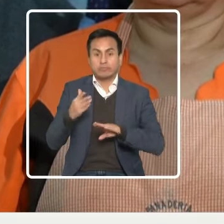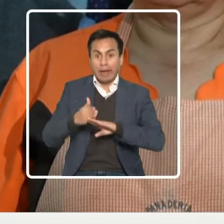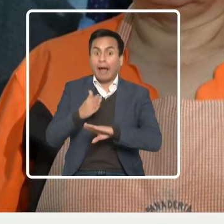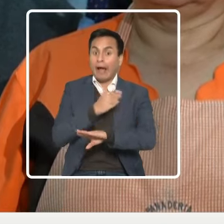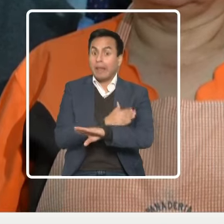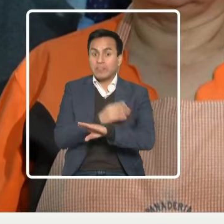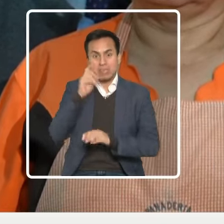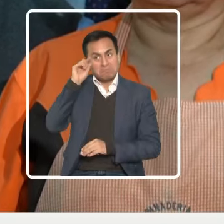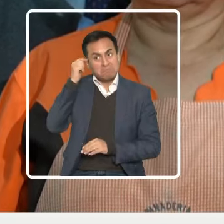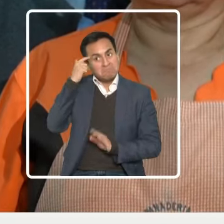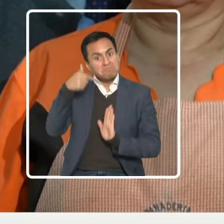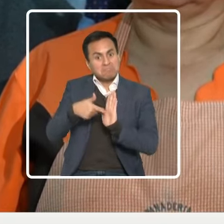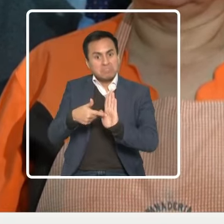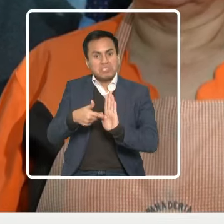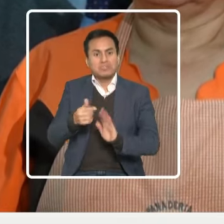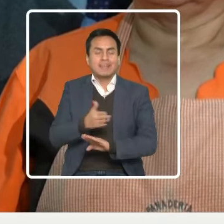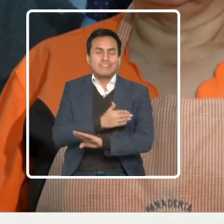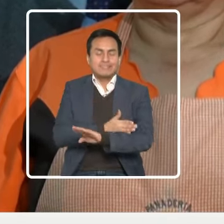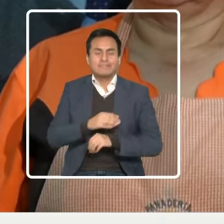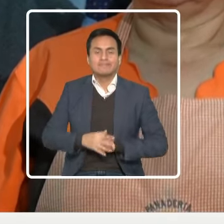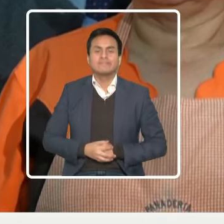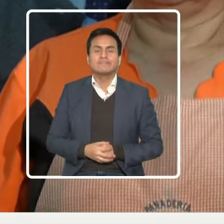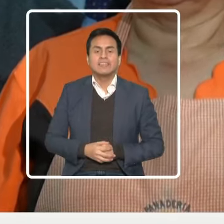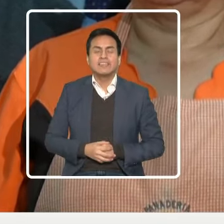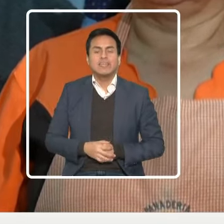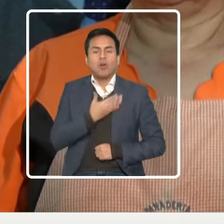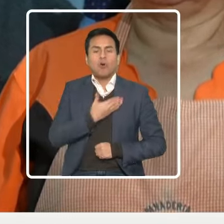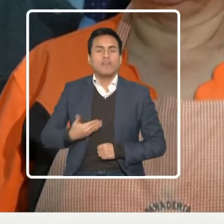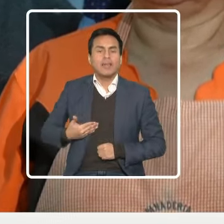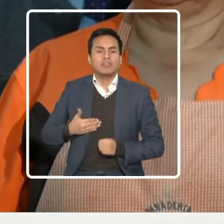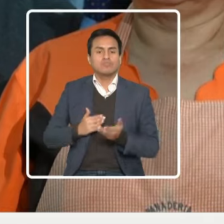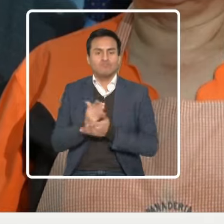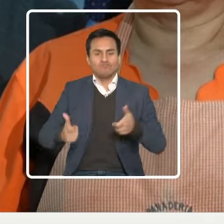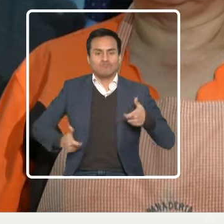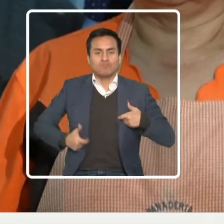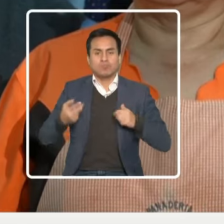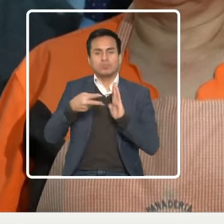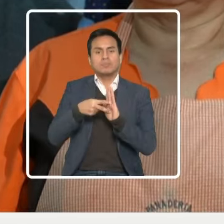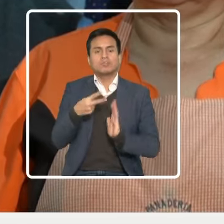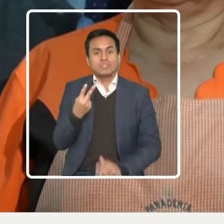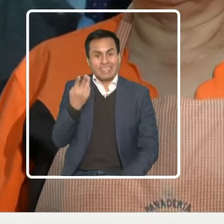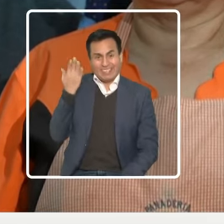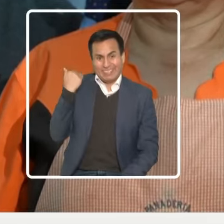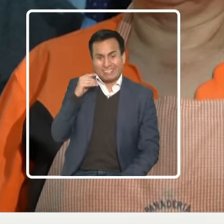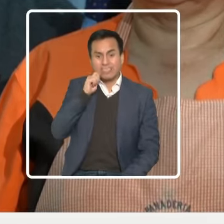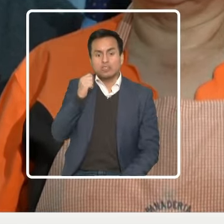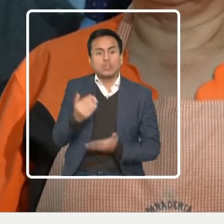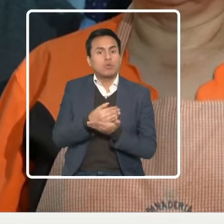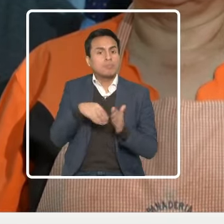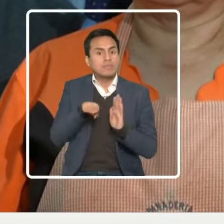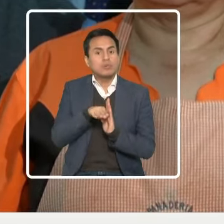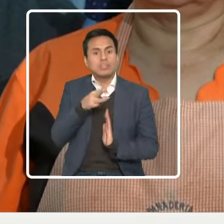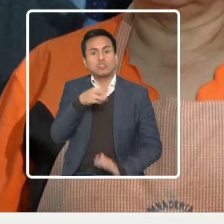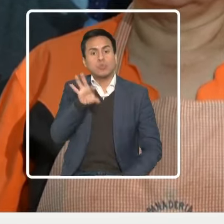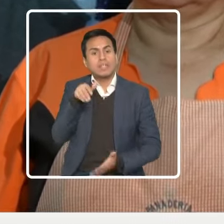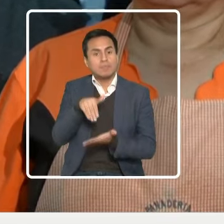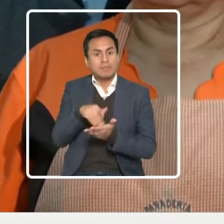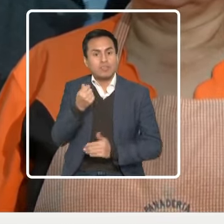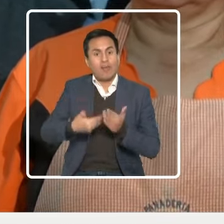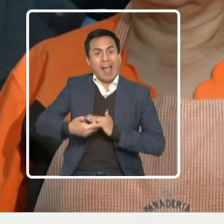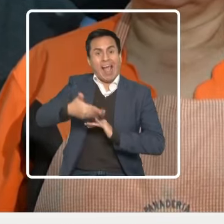antes de lo inicialmente prometido. Cuando llegamos al gobierno en el 2002, el sueldo mínimo era de